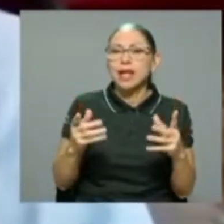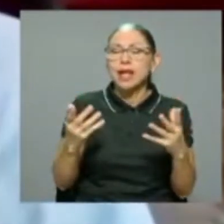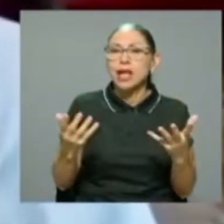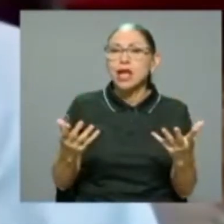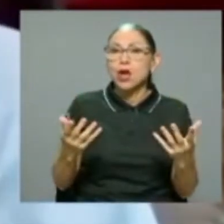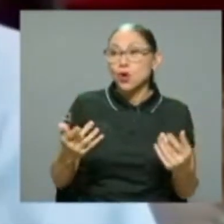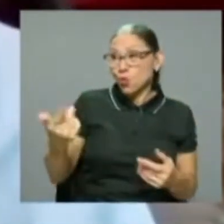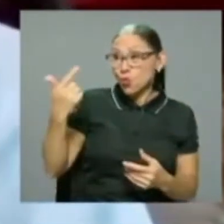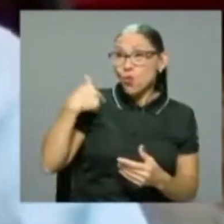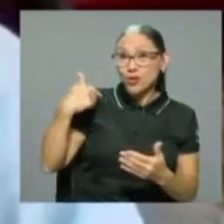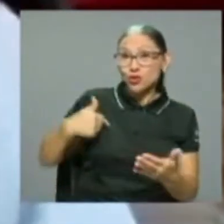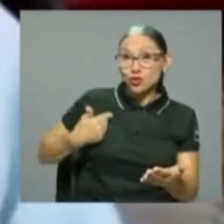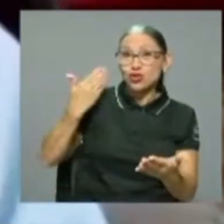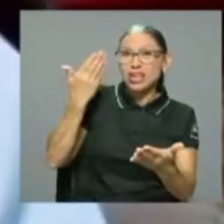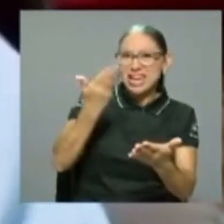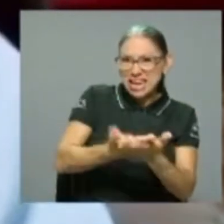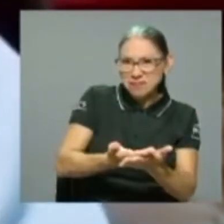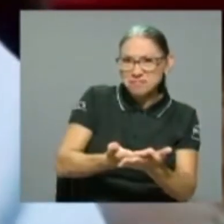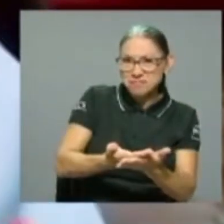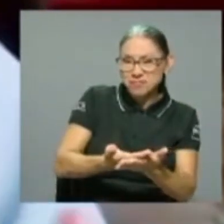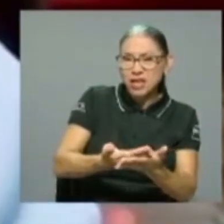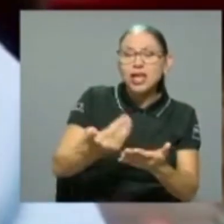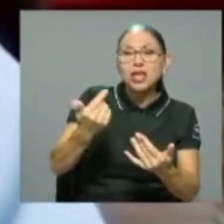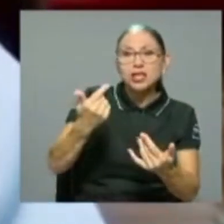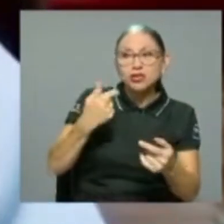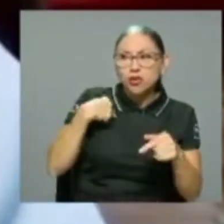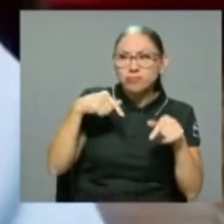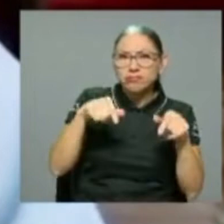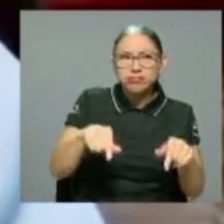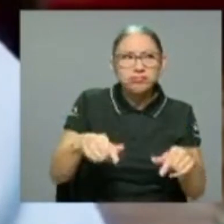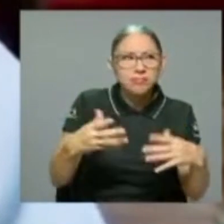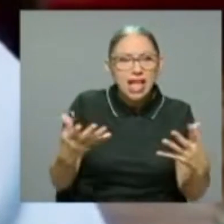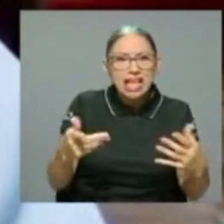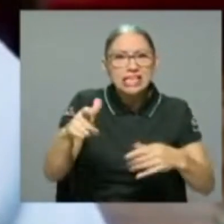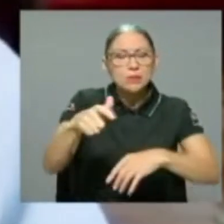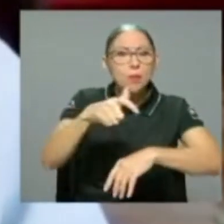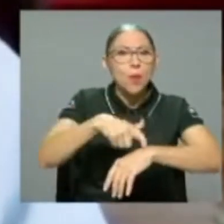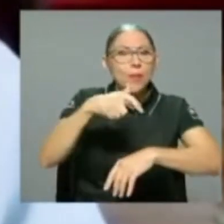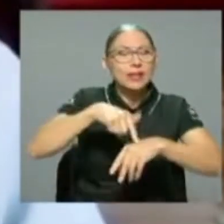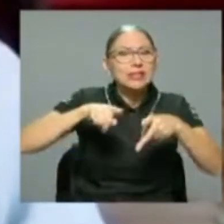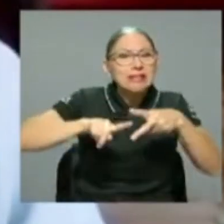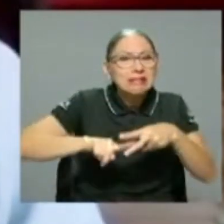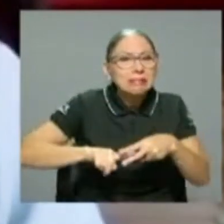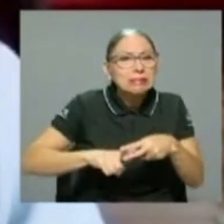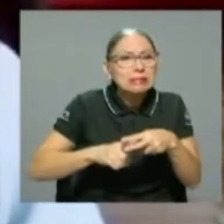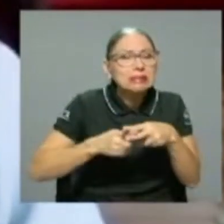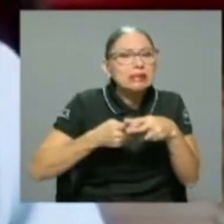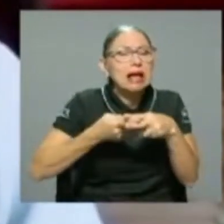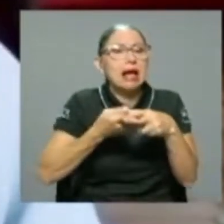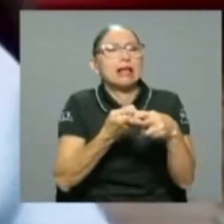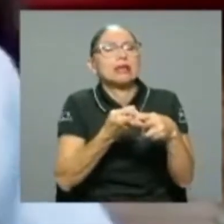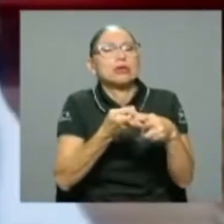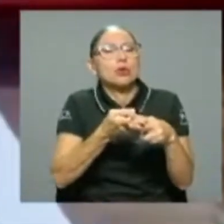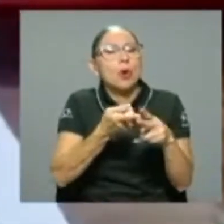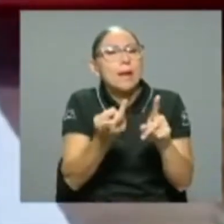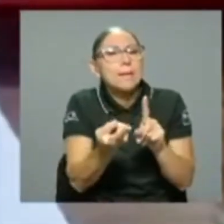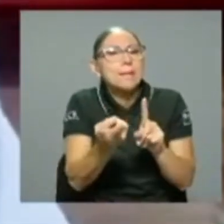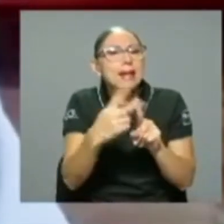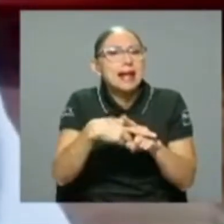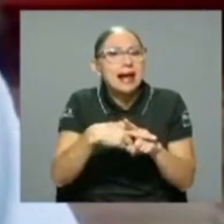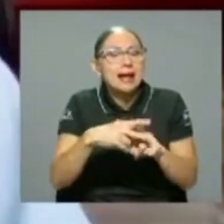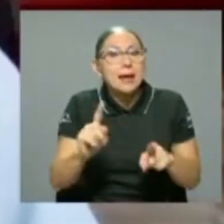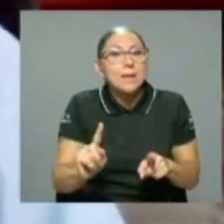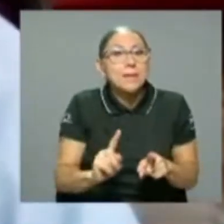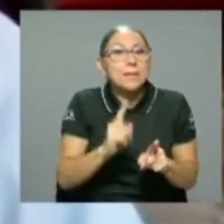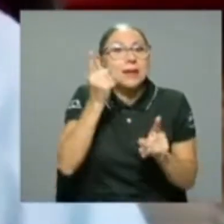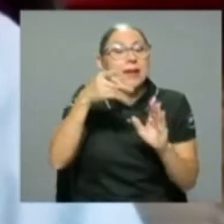cuando yo llegué, ya el congreso había terminado y se estaban poniendo en práctica las primeras disposiciones del congreso